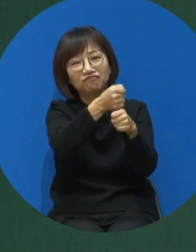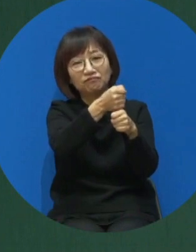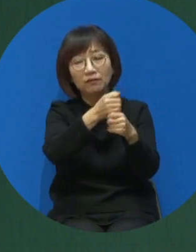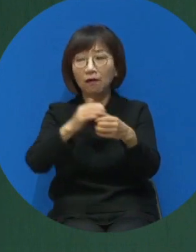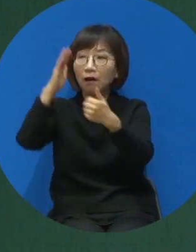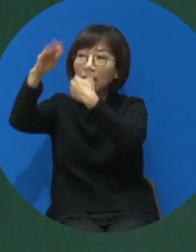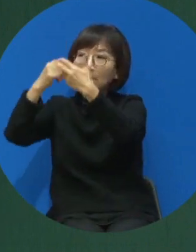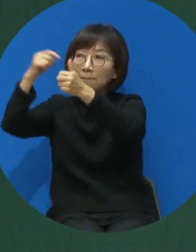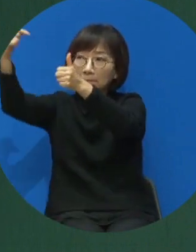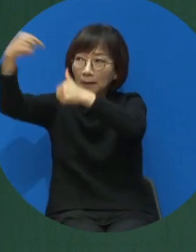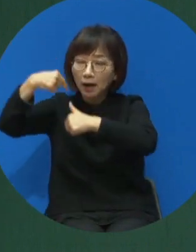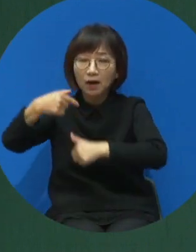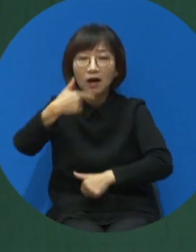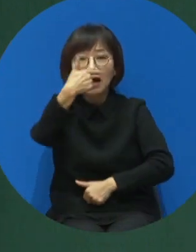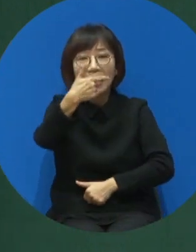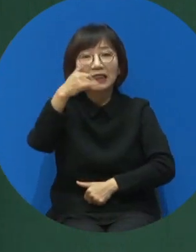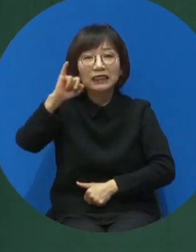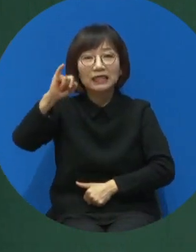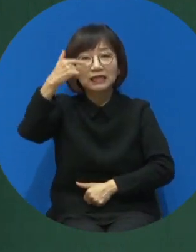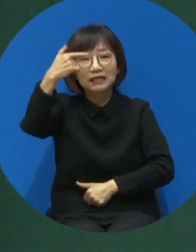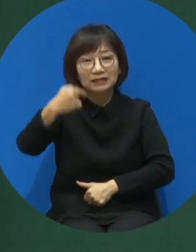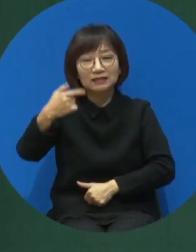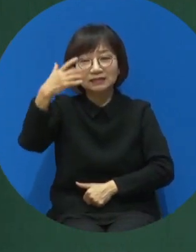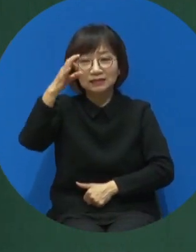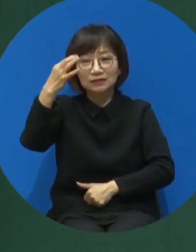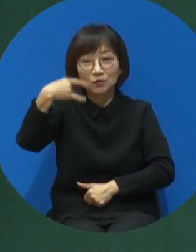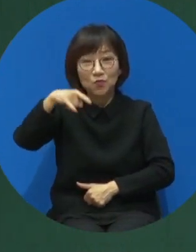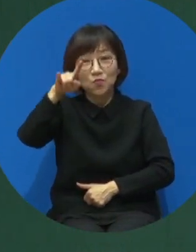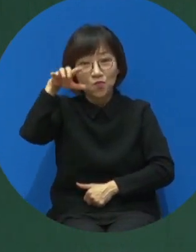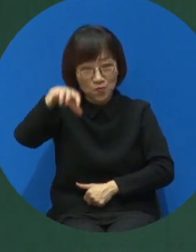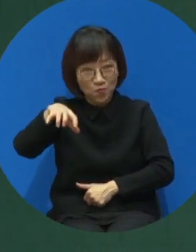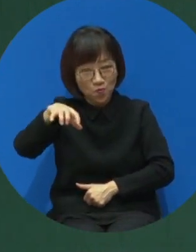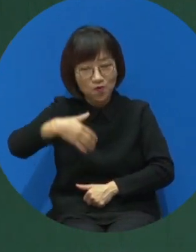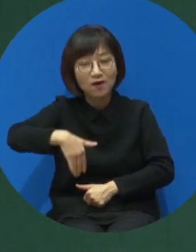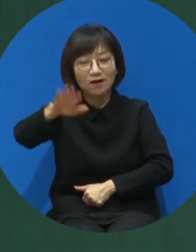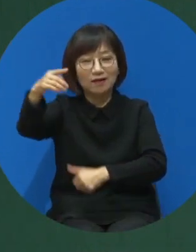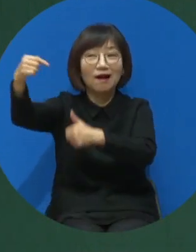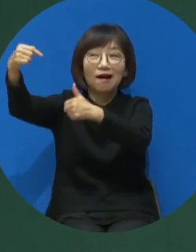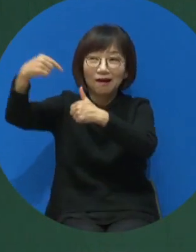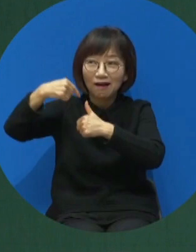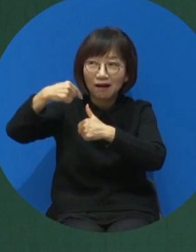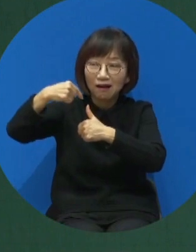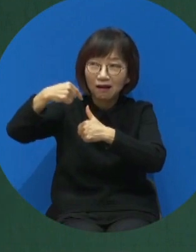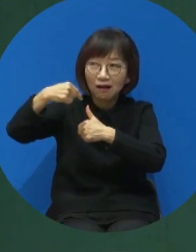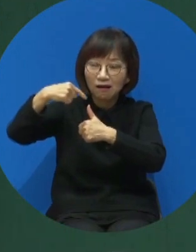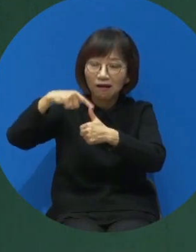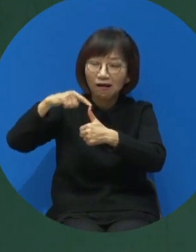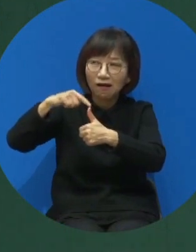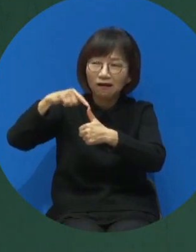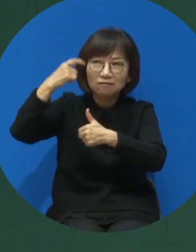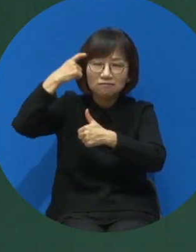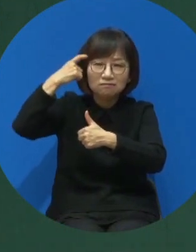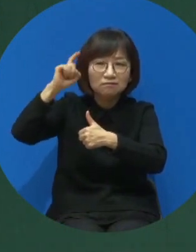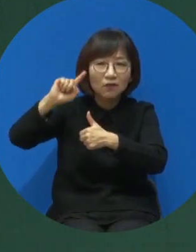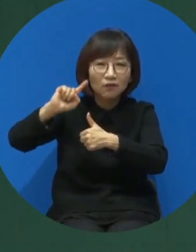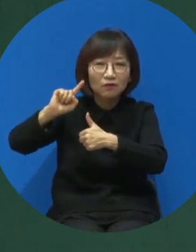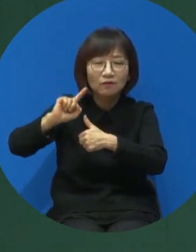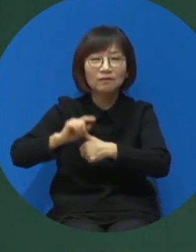que es lo que dios le dijo pero que es lo que él pensaba